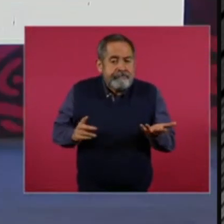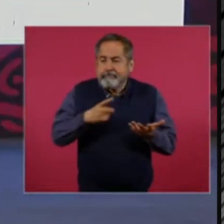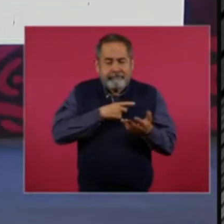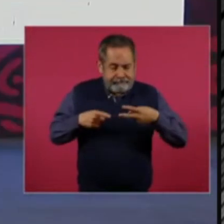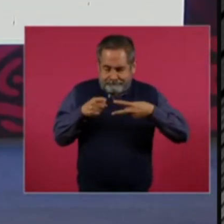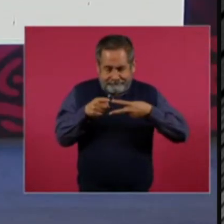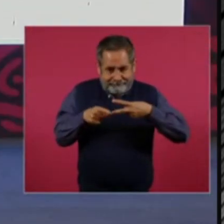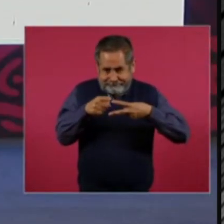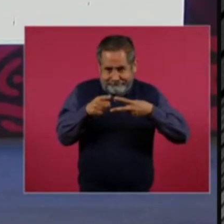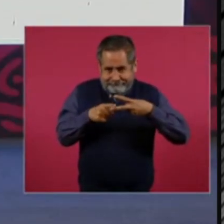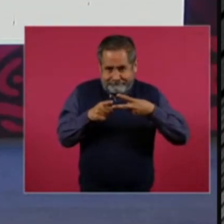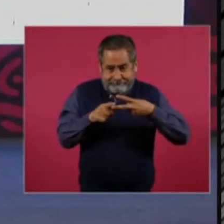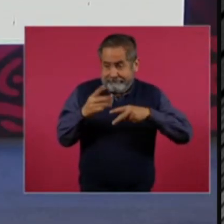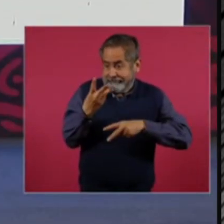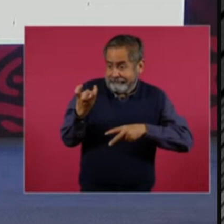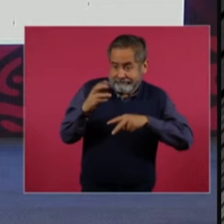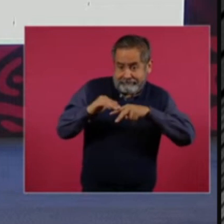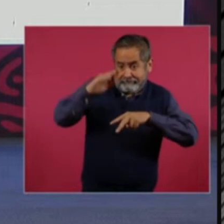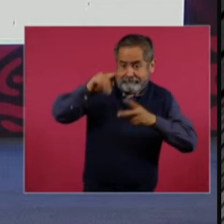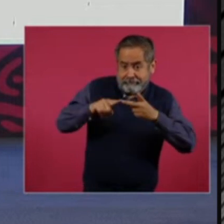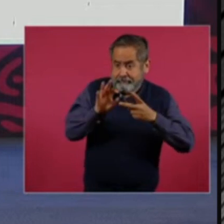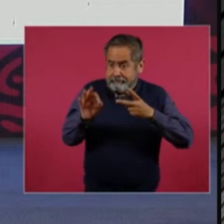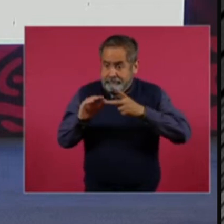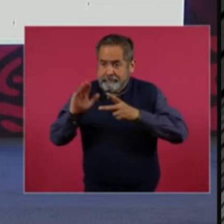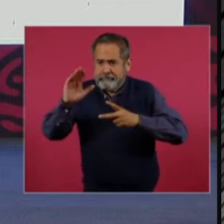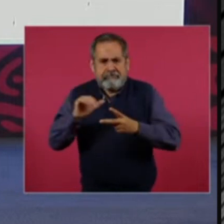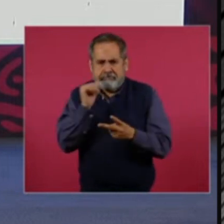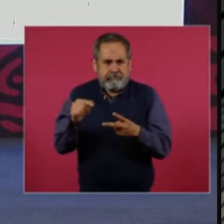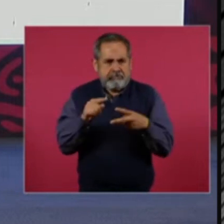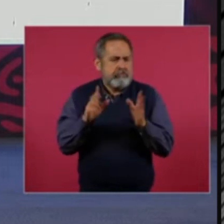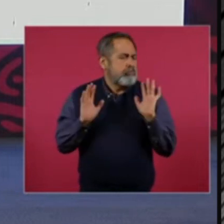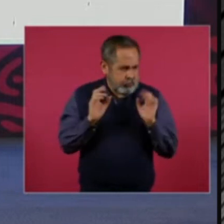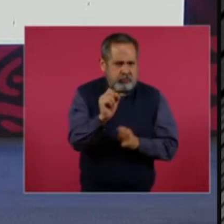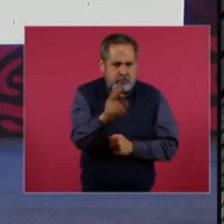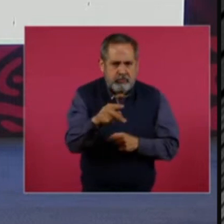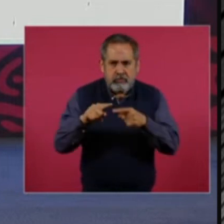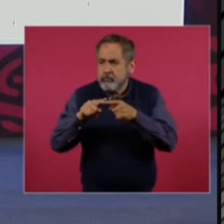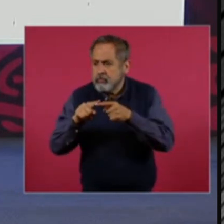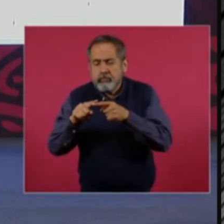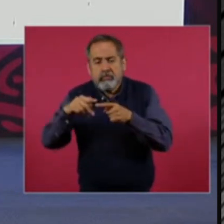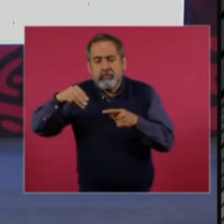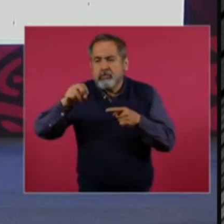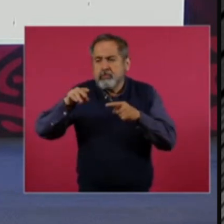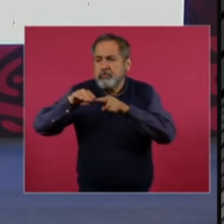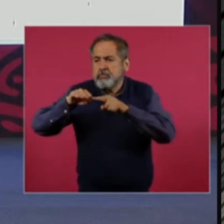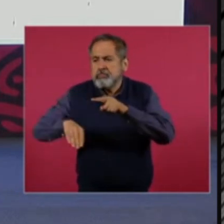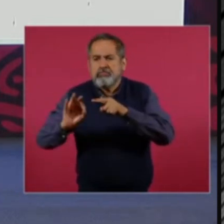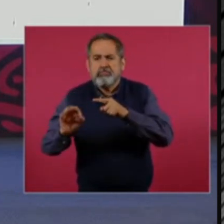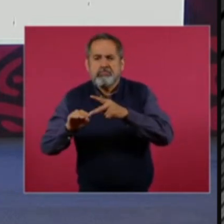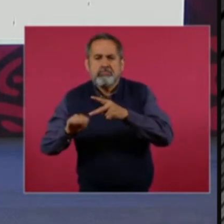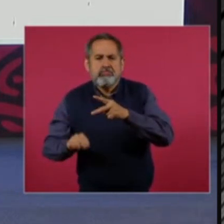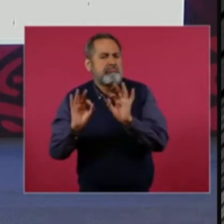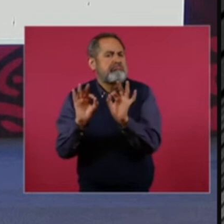violentar estas dos reglas básicas de la sobrerepresentación. A la autoridad electoral le